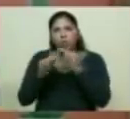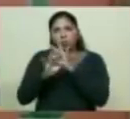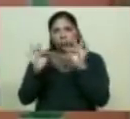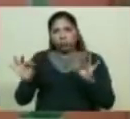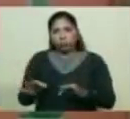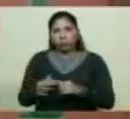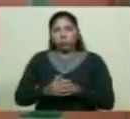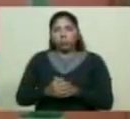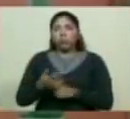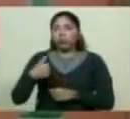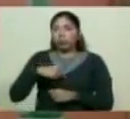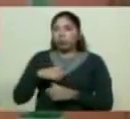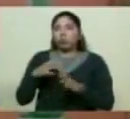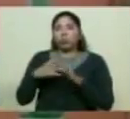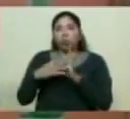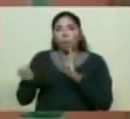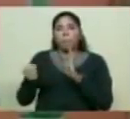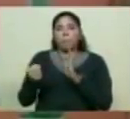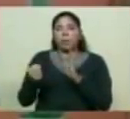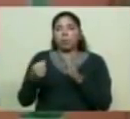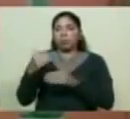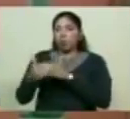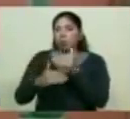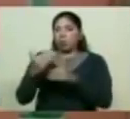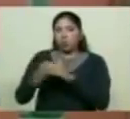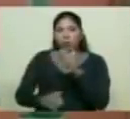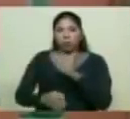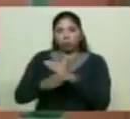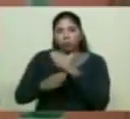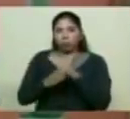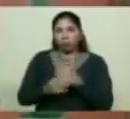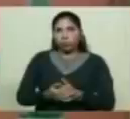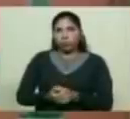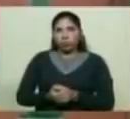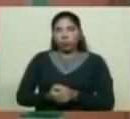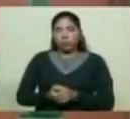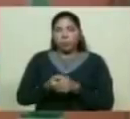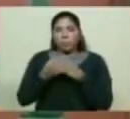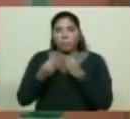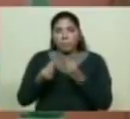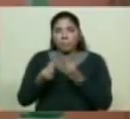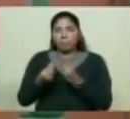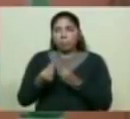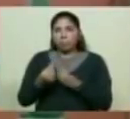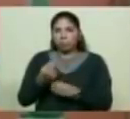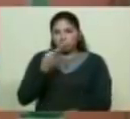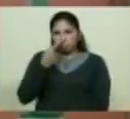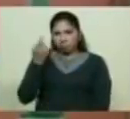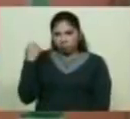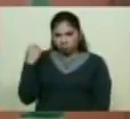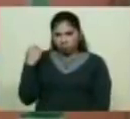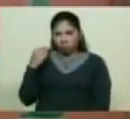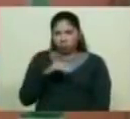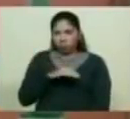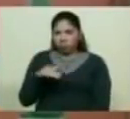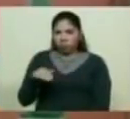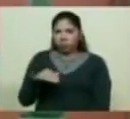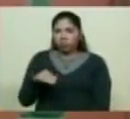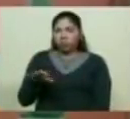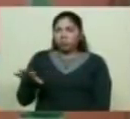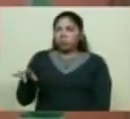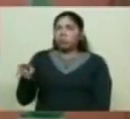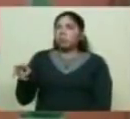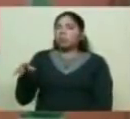letra al haber convocado y electo en el año 2017 a nuestra soberana